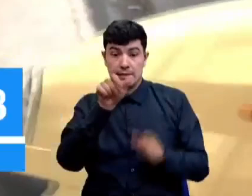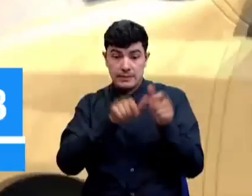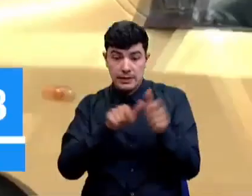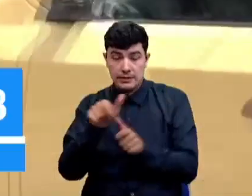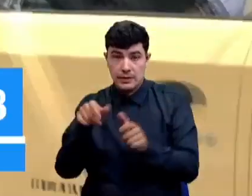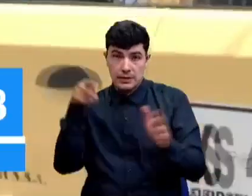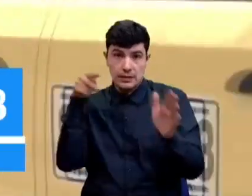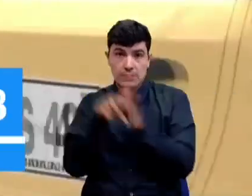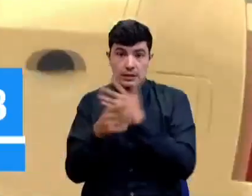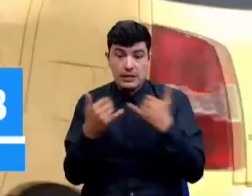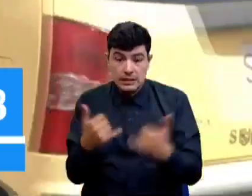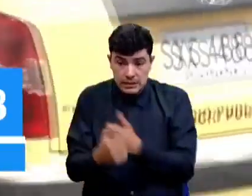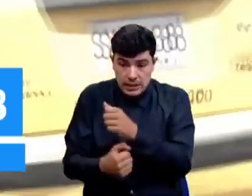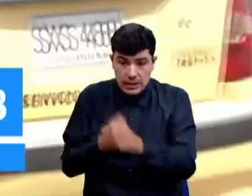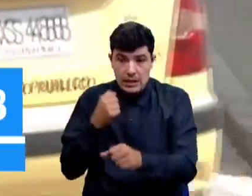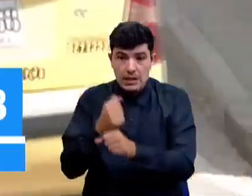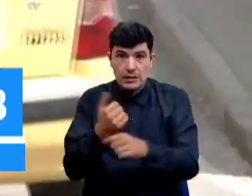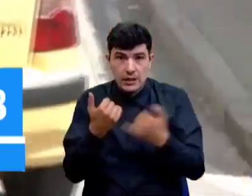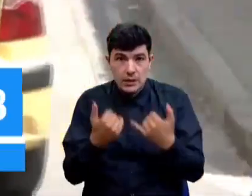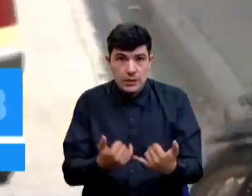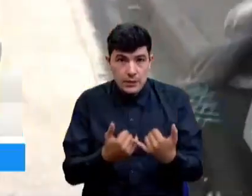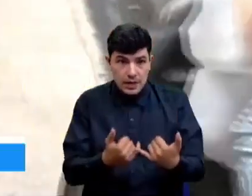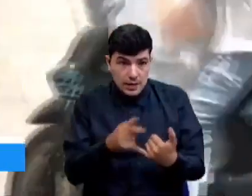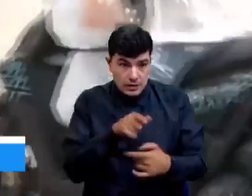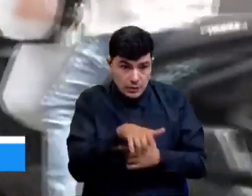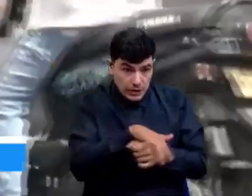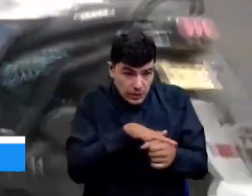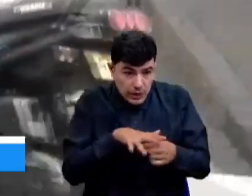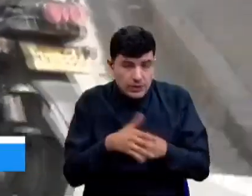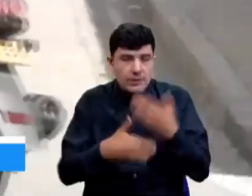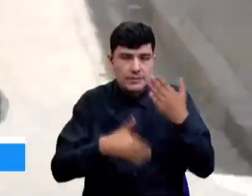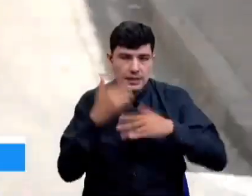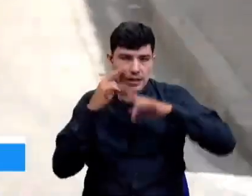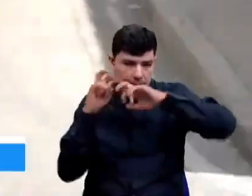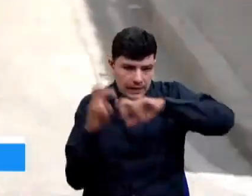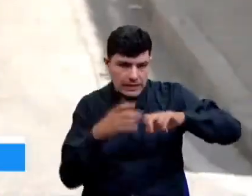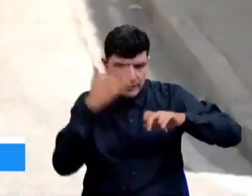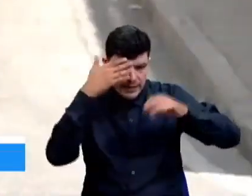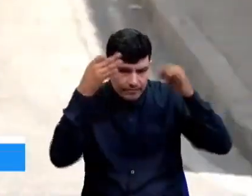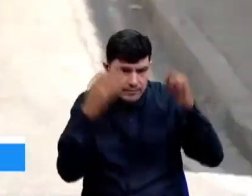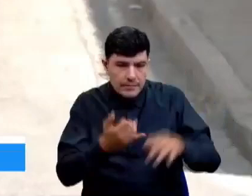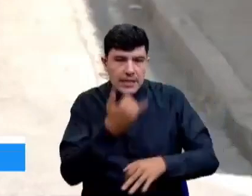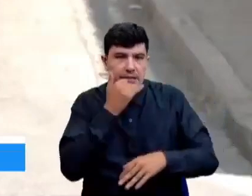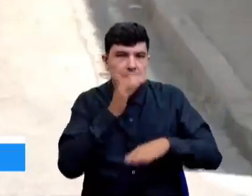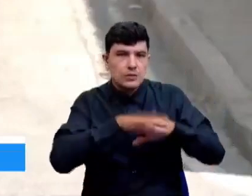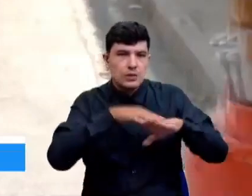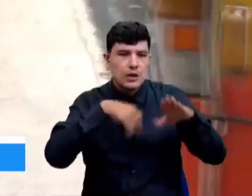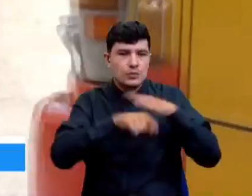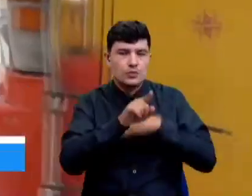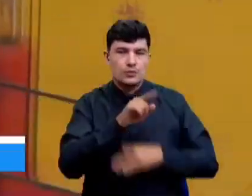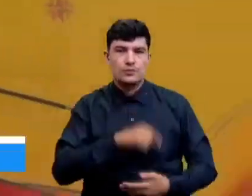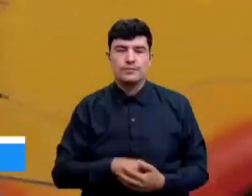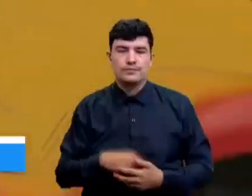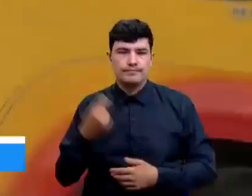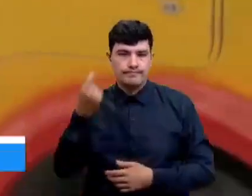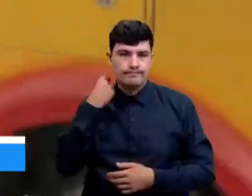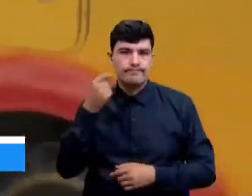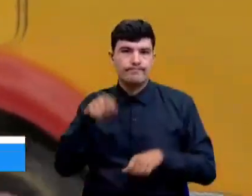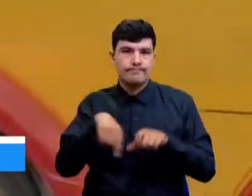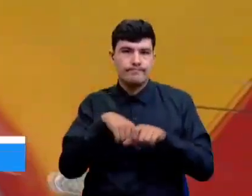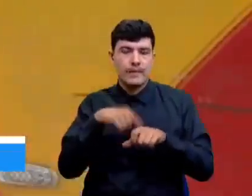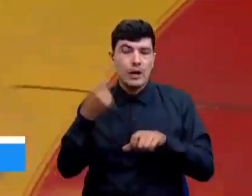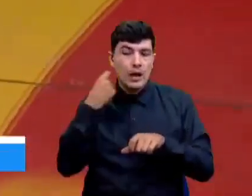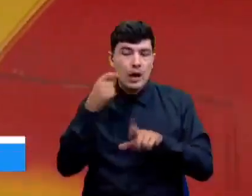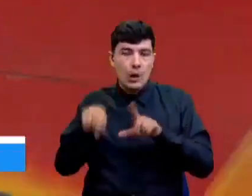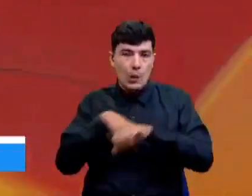personas y ya están siendo esclarecidos estos hechos. Pues en cámaras de seguridad quedó registrado este último hecho de asesinato que